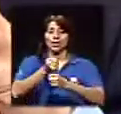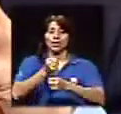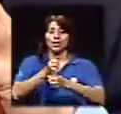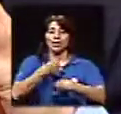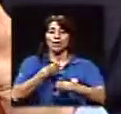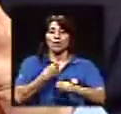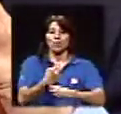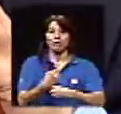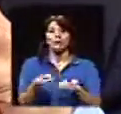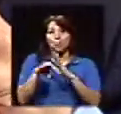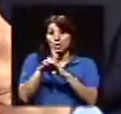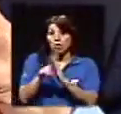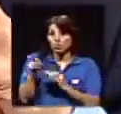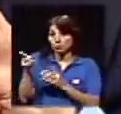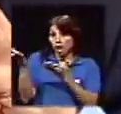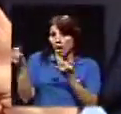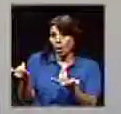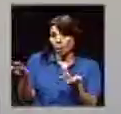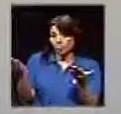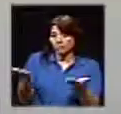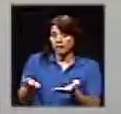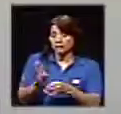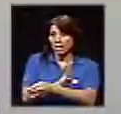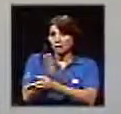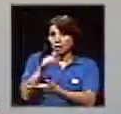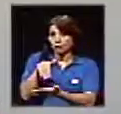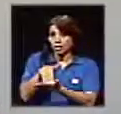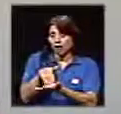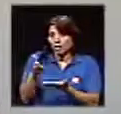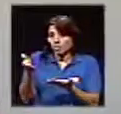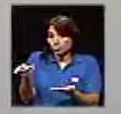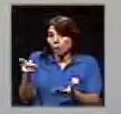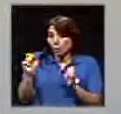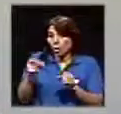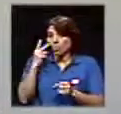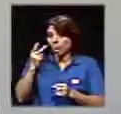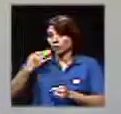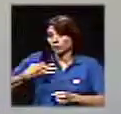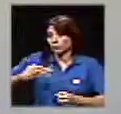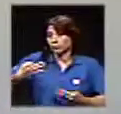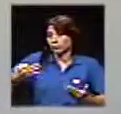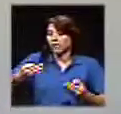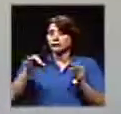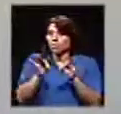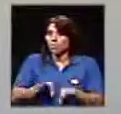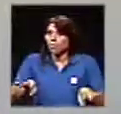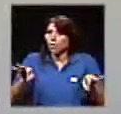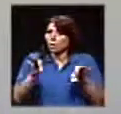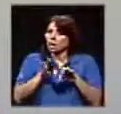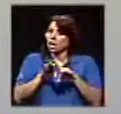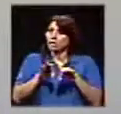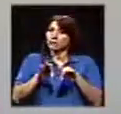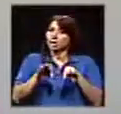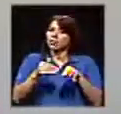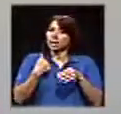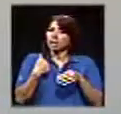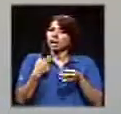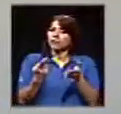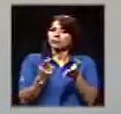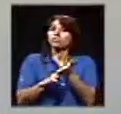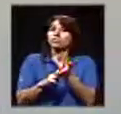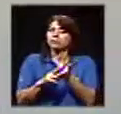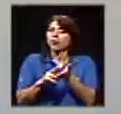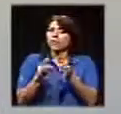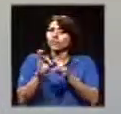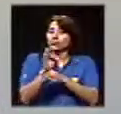Central y lo puede ver ahí en el día a día. O sea, qué importante es tener esos funcionarios que conocen esa memoria histórica de la